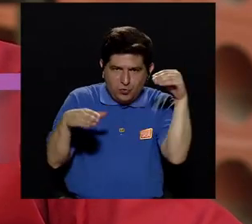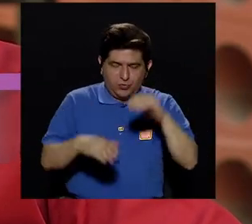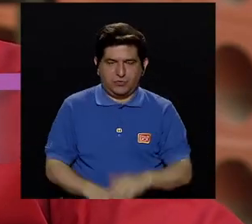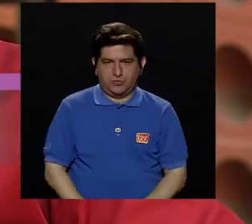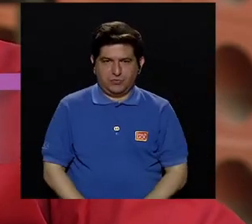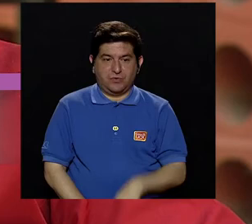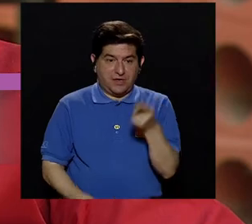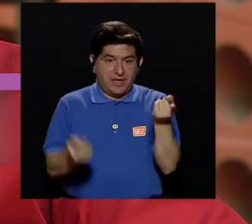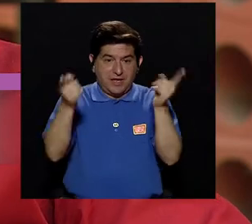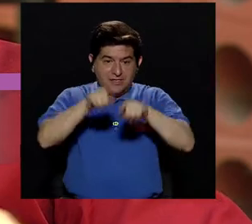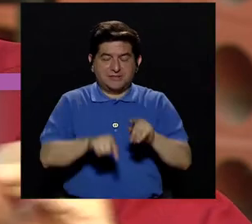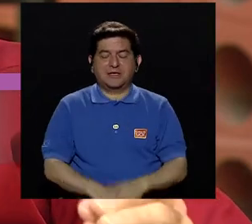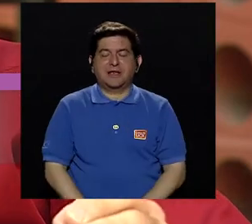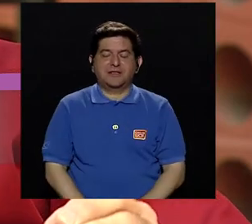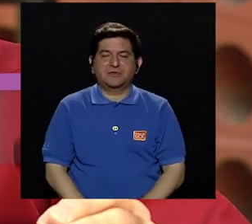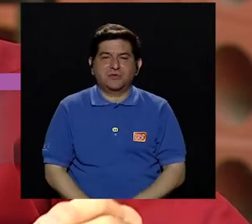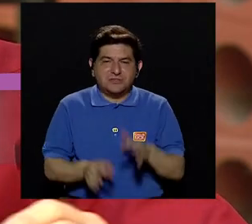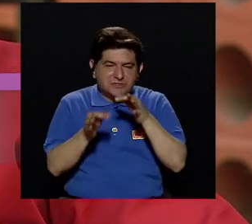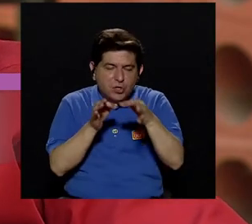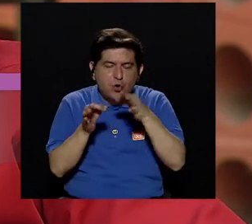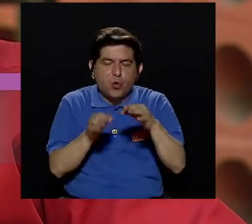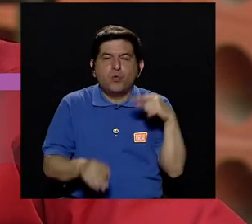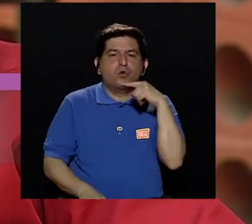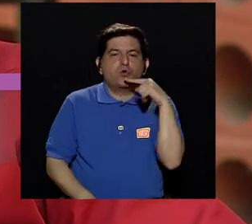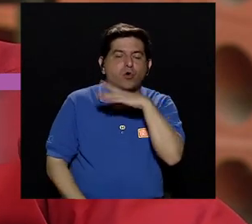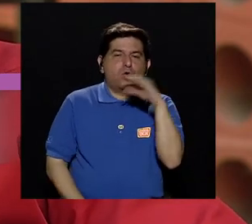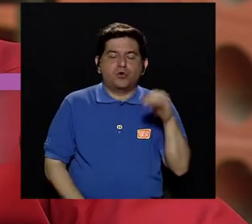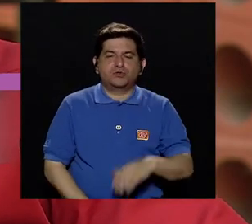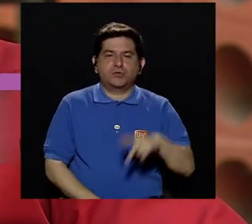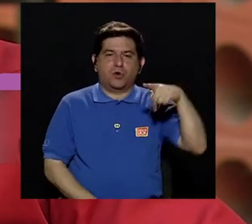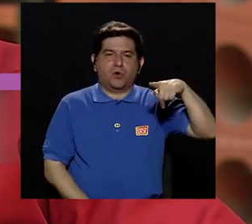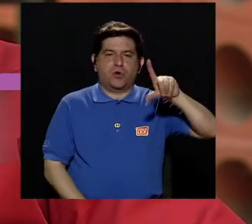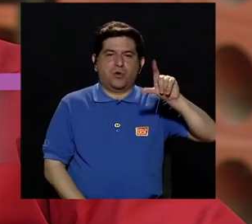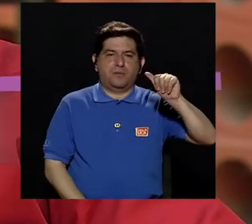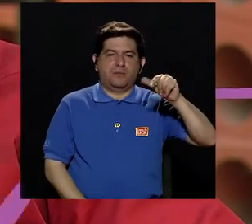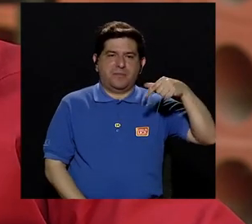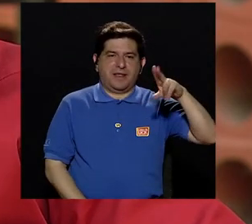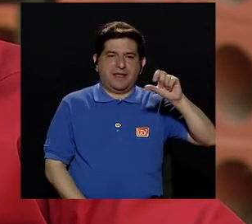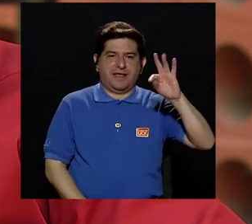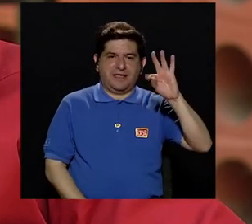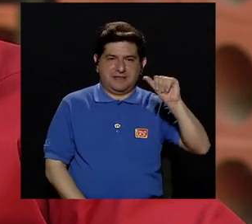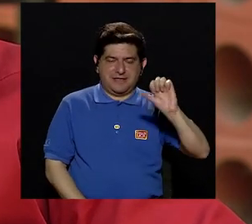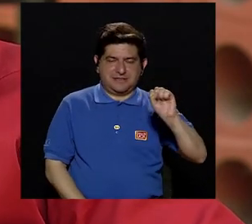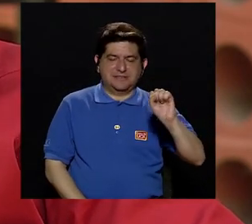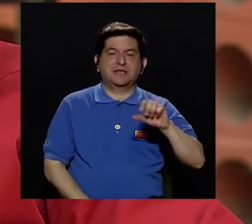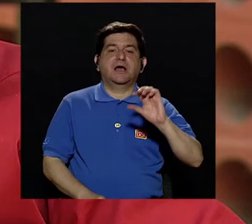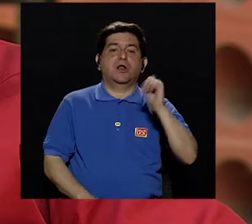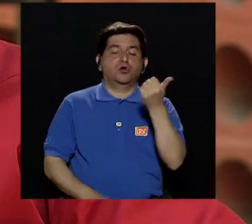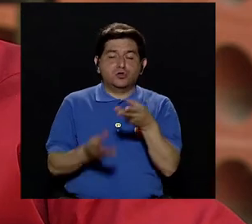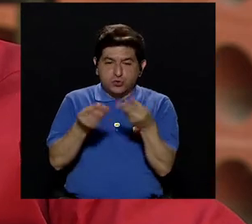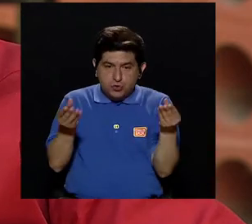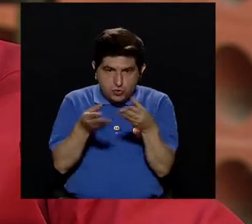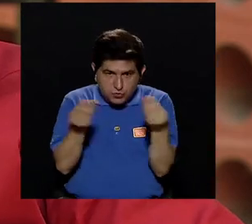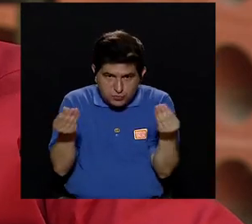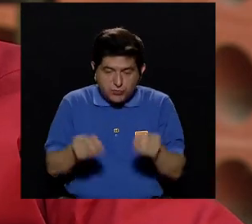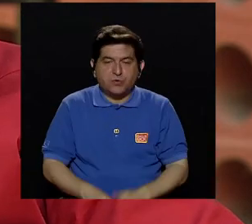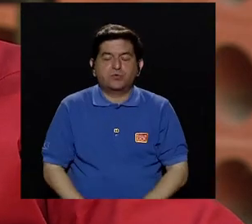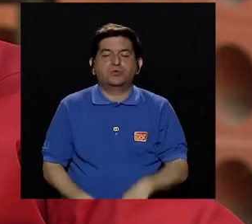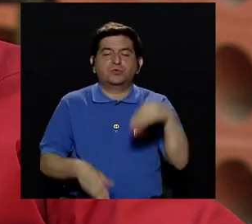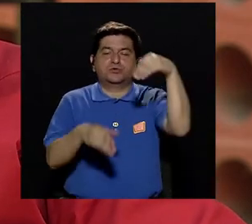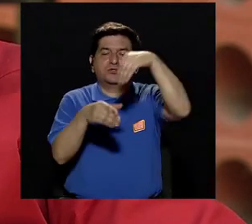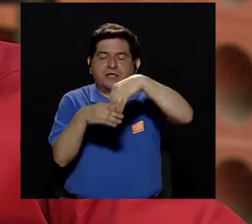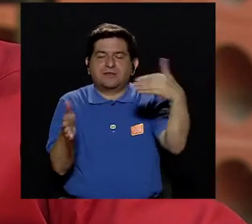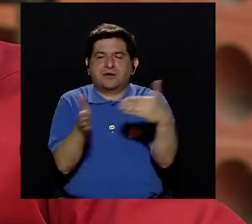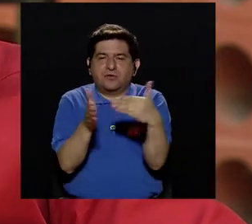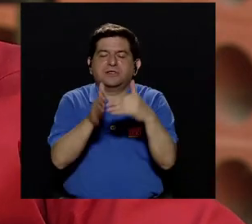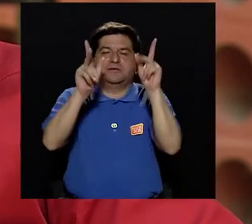dije, que básicamente van a ser o glóbulos rojos o plaquetas. Y el resto de los hemocomponentes o productos sanguíneos van a ser